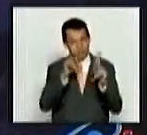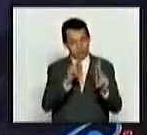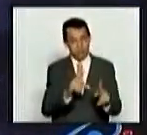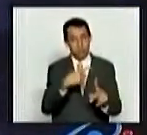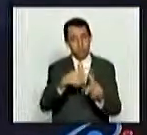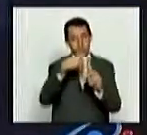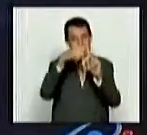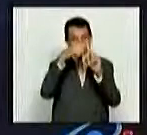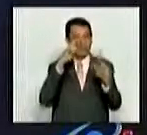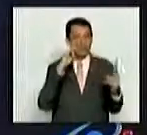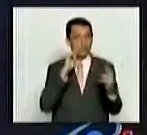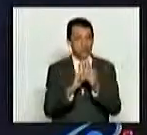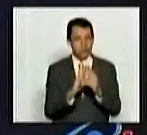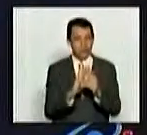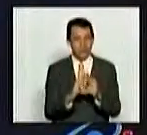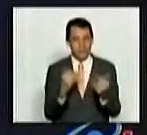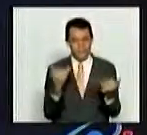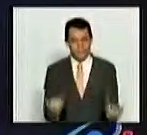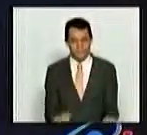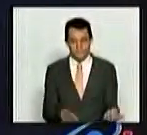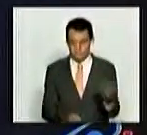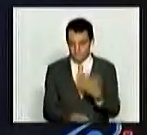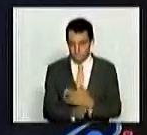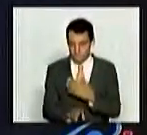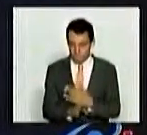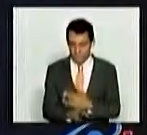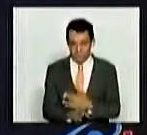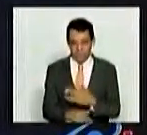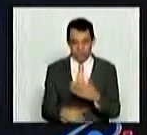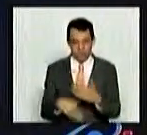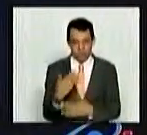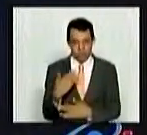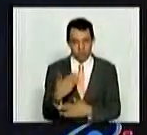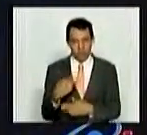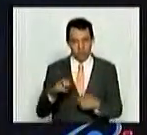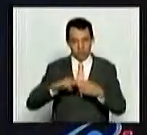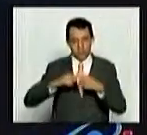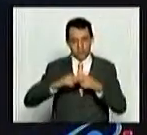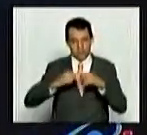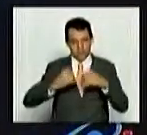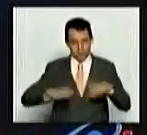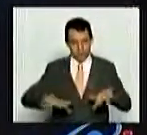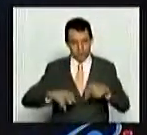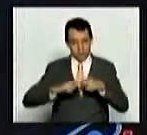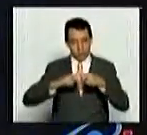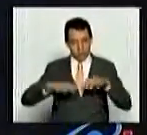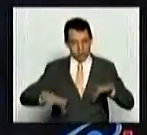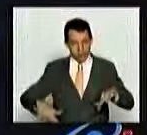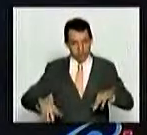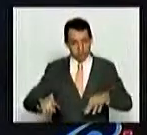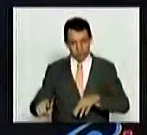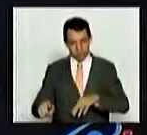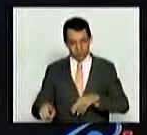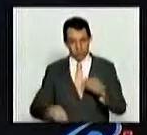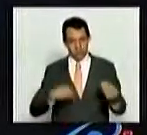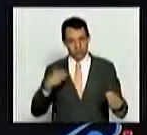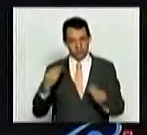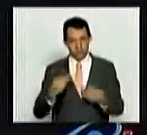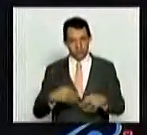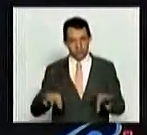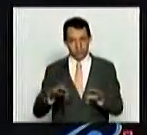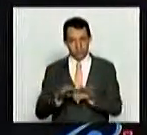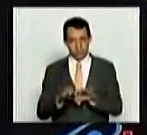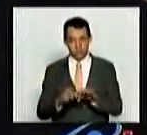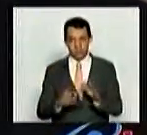positivos. Bueno, ¿qué estoy haciendo en este momento para iniciar el proceso de electroestimulación con José? Estamos ubicando las